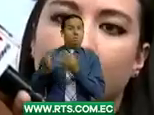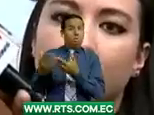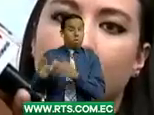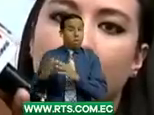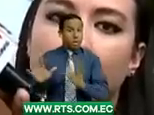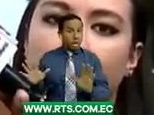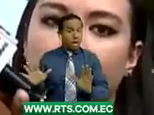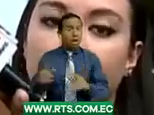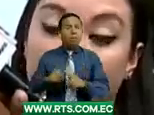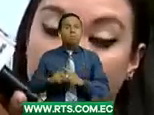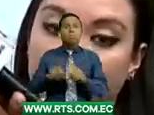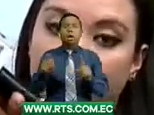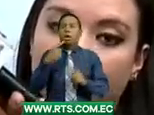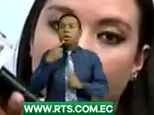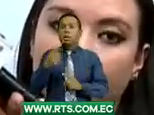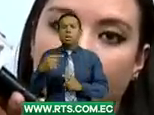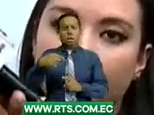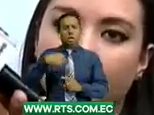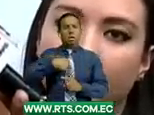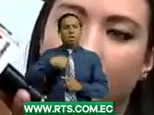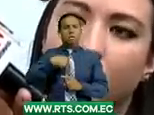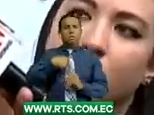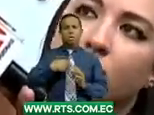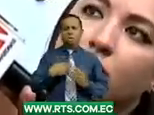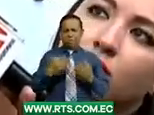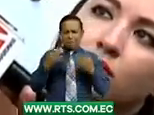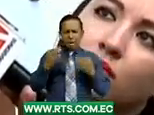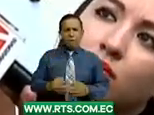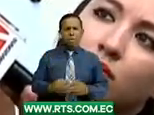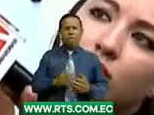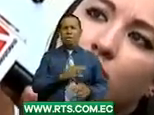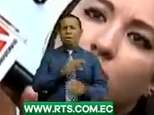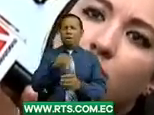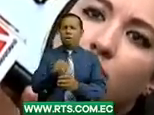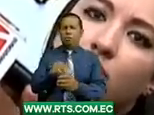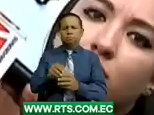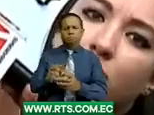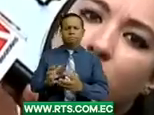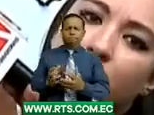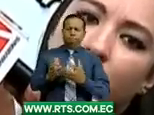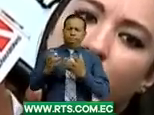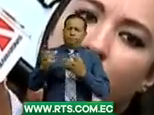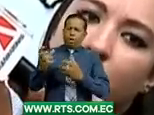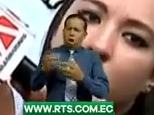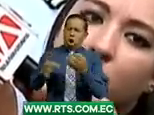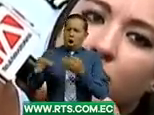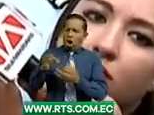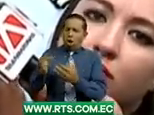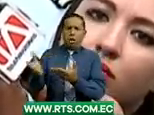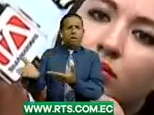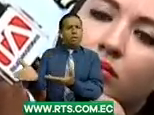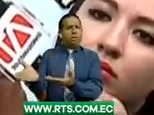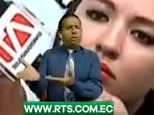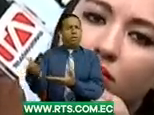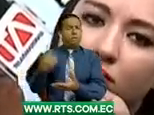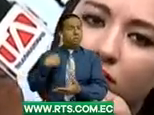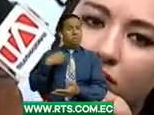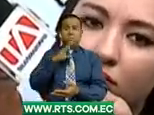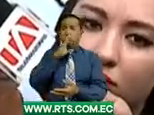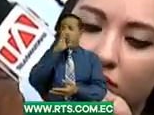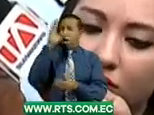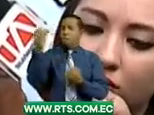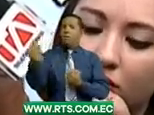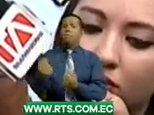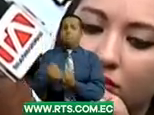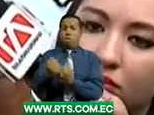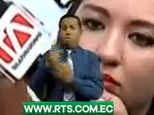decir que yo soy elemento de convicción, hay kilómetros. Entonces eso me tiene fastidiado, porque yo siempre apoyo a la fiscalía, como en